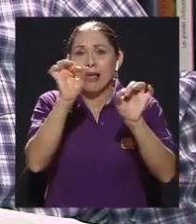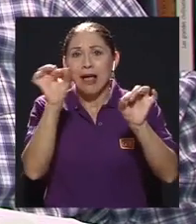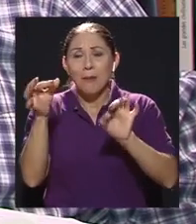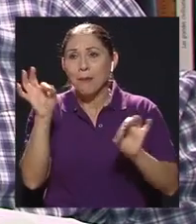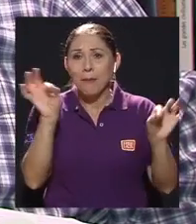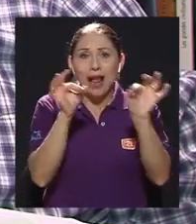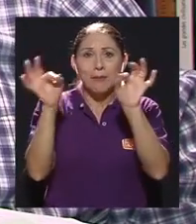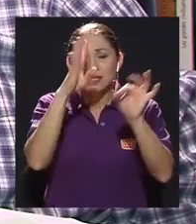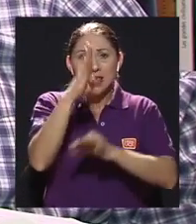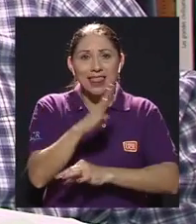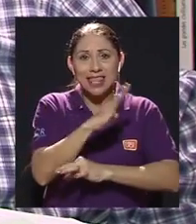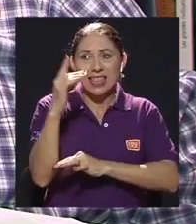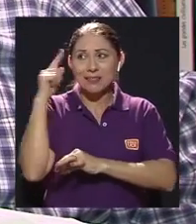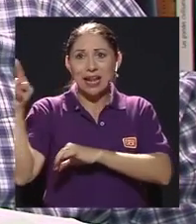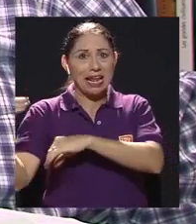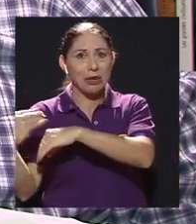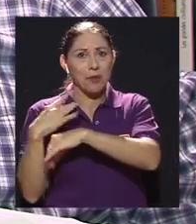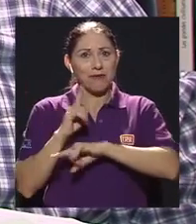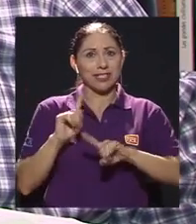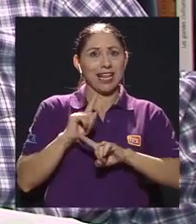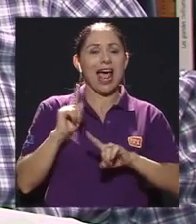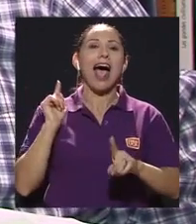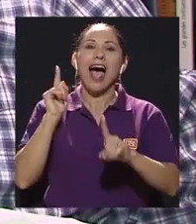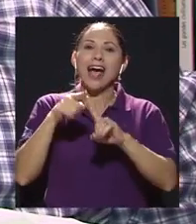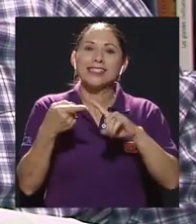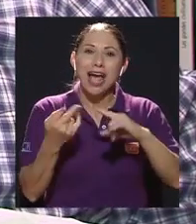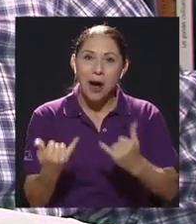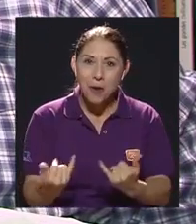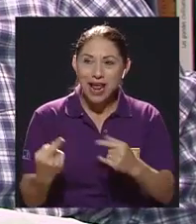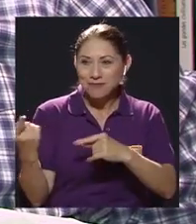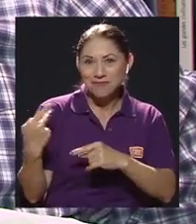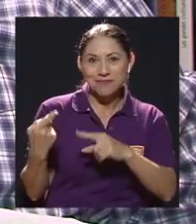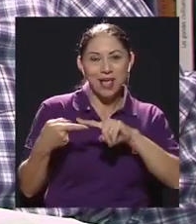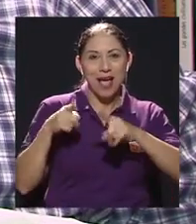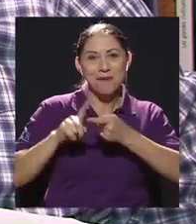influenciara. Y al día de hoy somos amigos profundos y